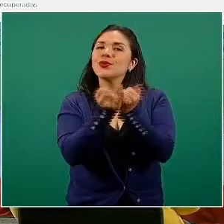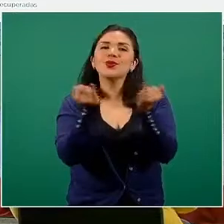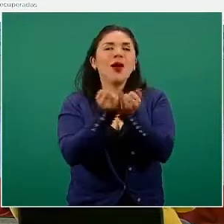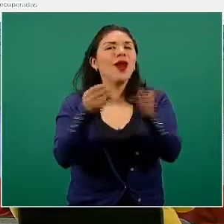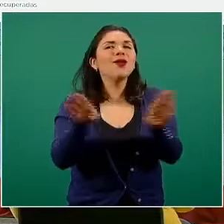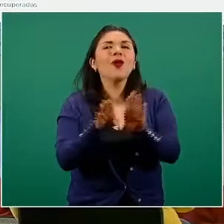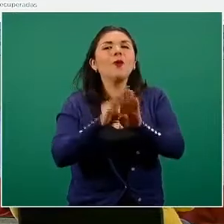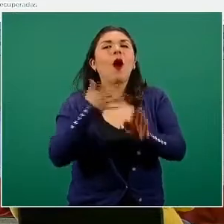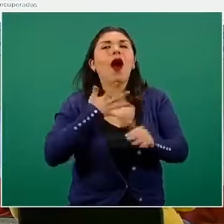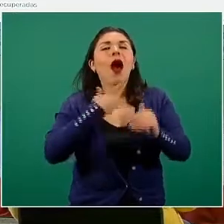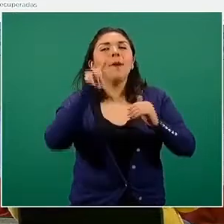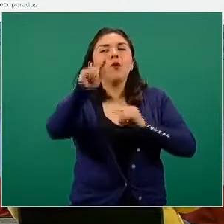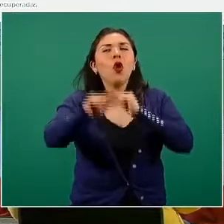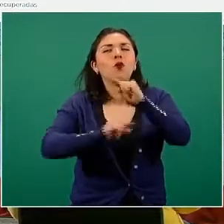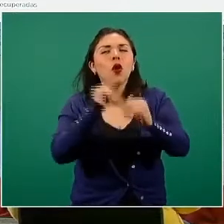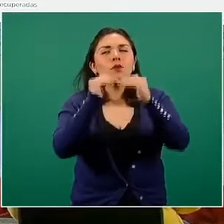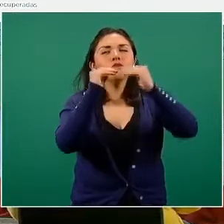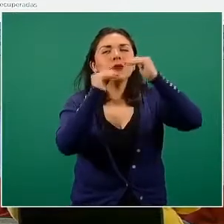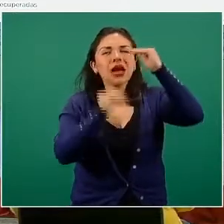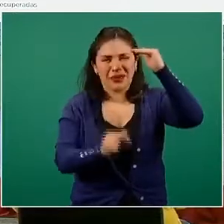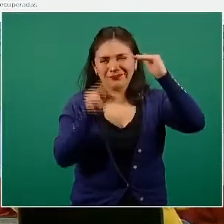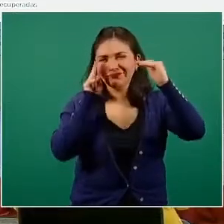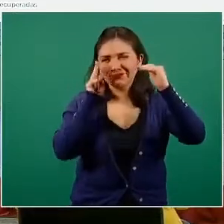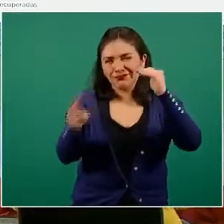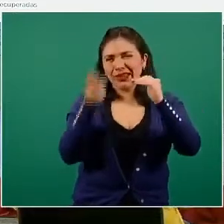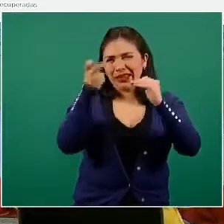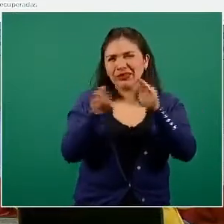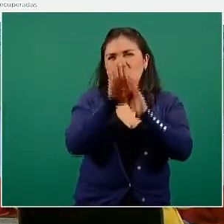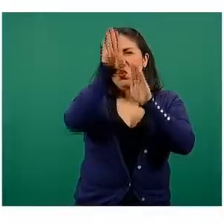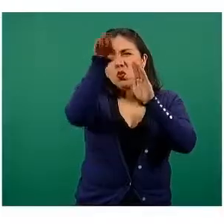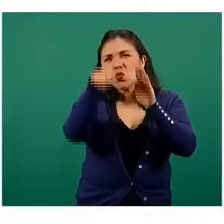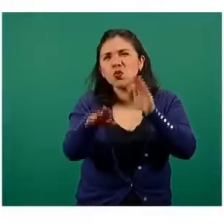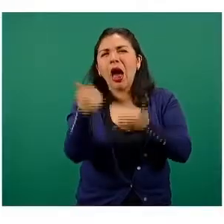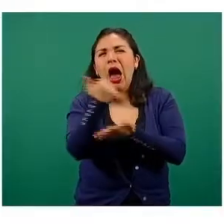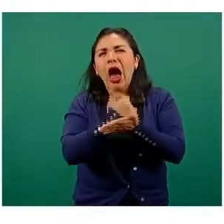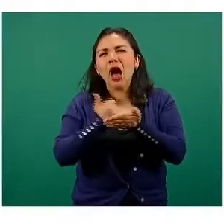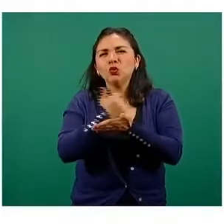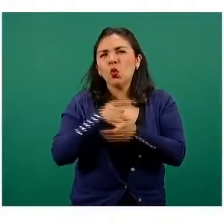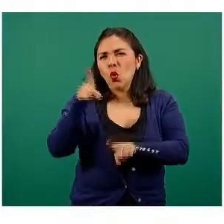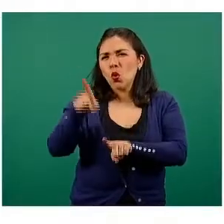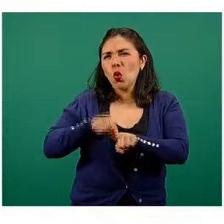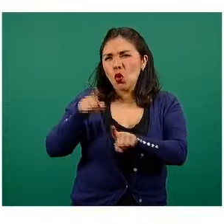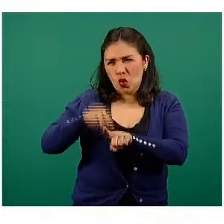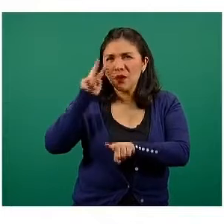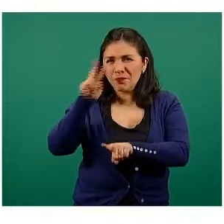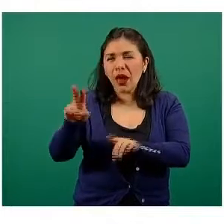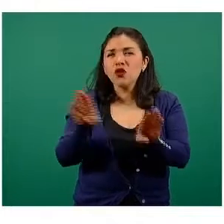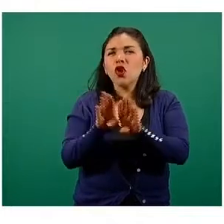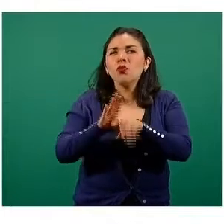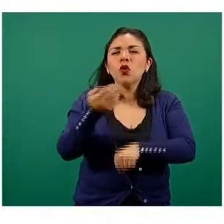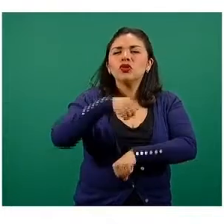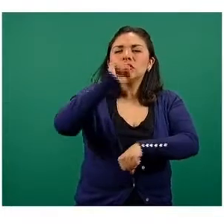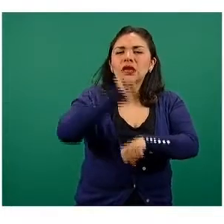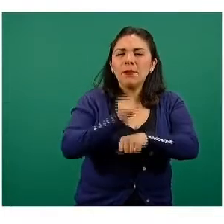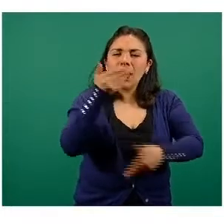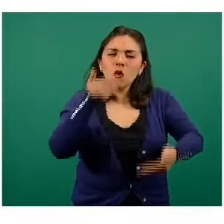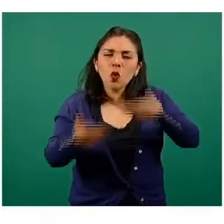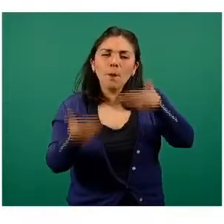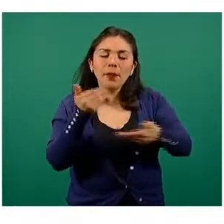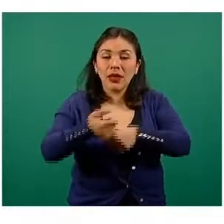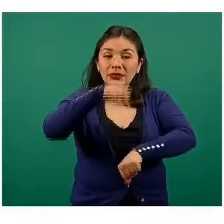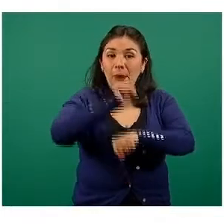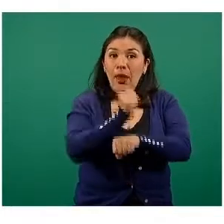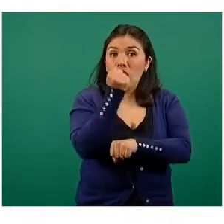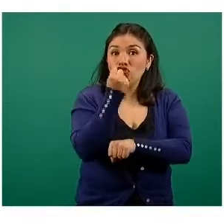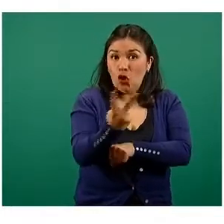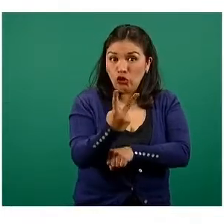del descenso que estamos viendo, como pueden ver en la curva azul, que ya cuando comparamos la semana 2